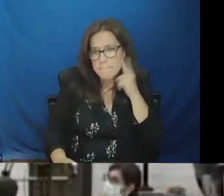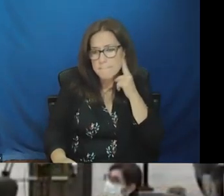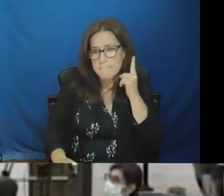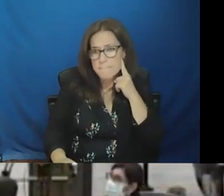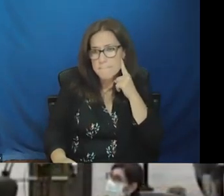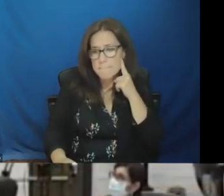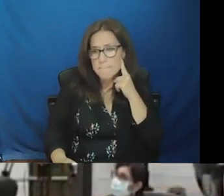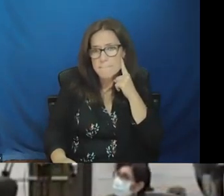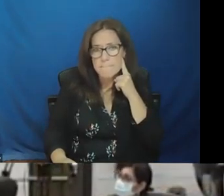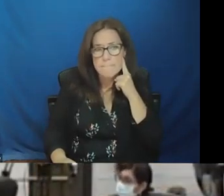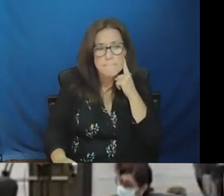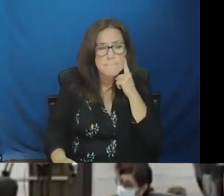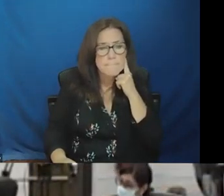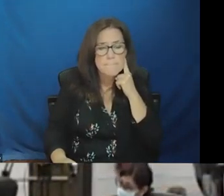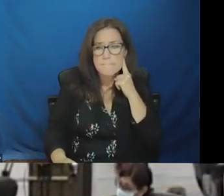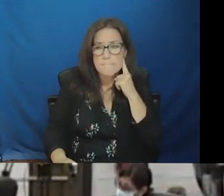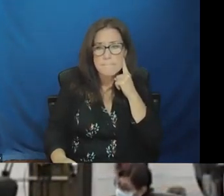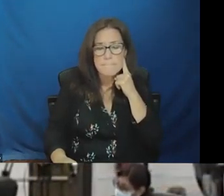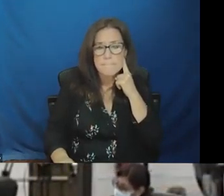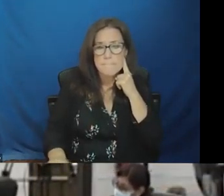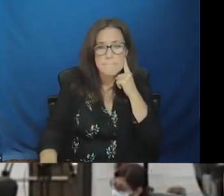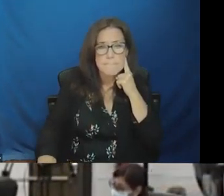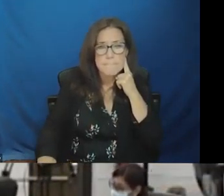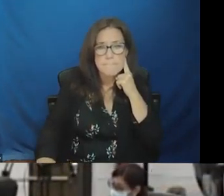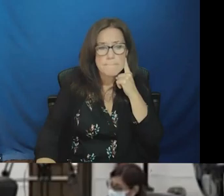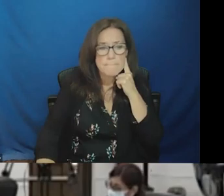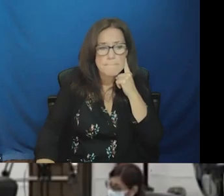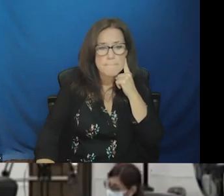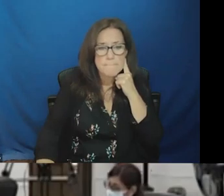la cantidad de intervención que va a ser necesaria